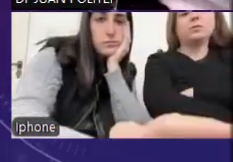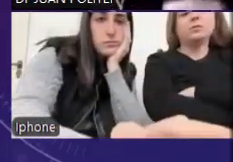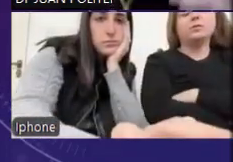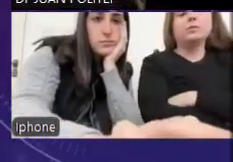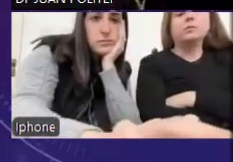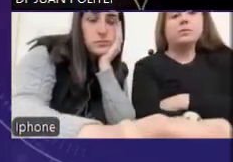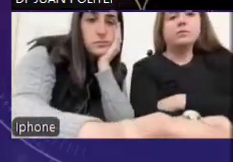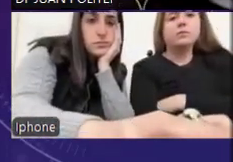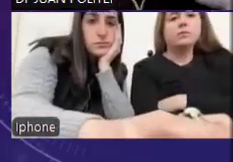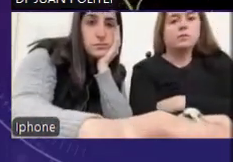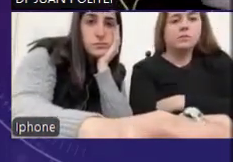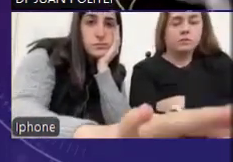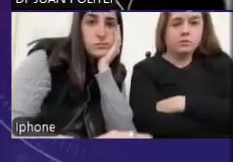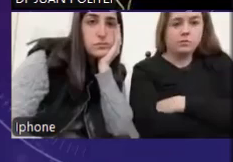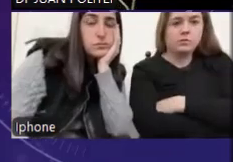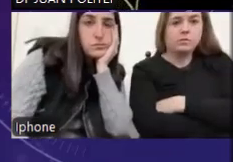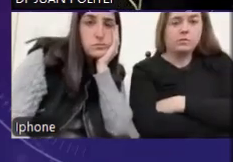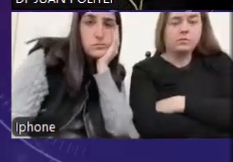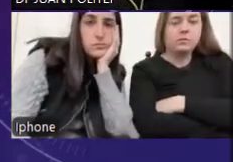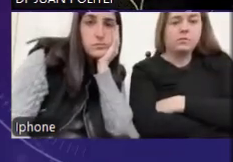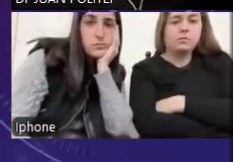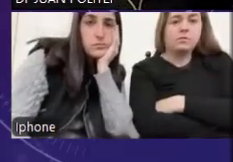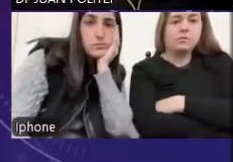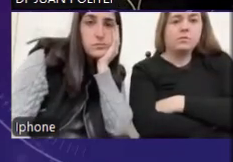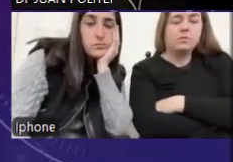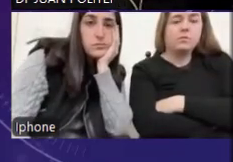del cerebro, de la piel, del ojo, del oído.